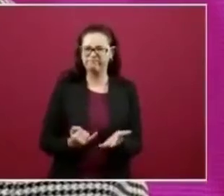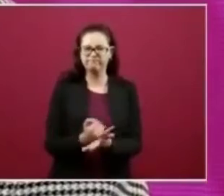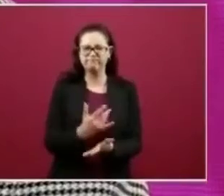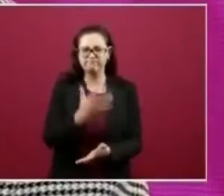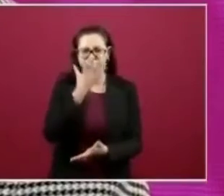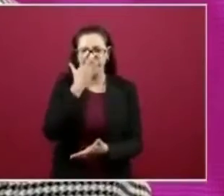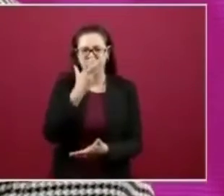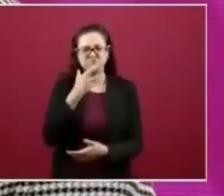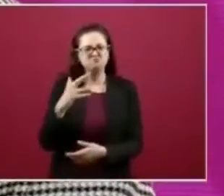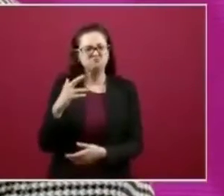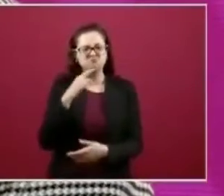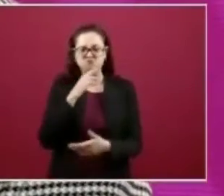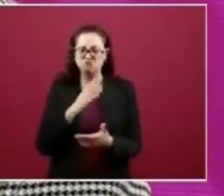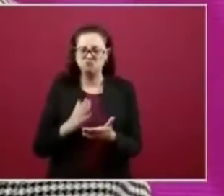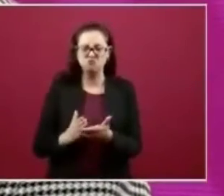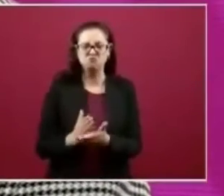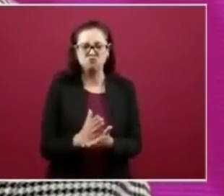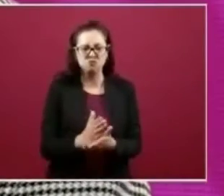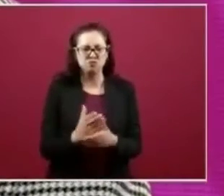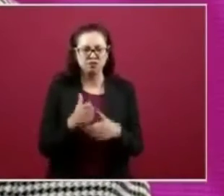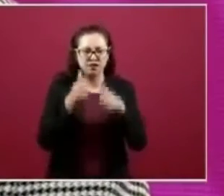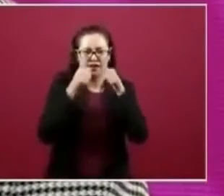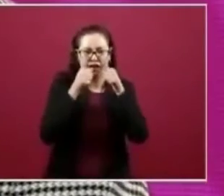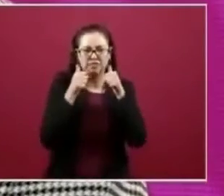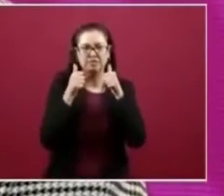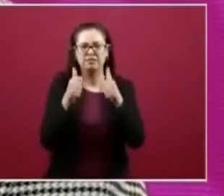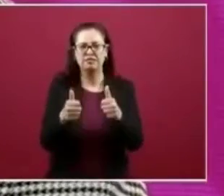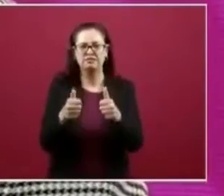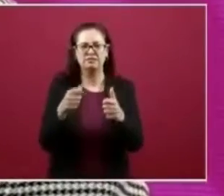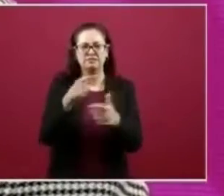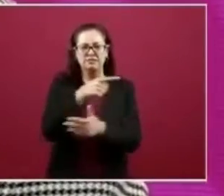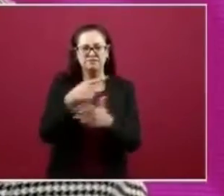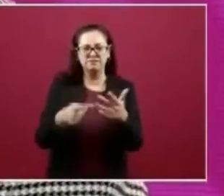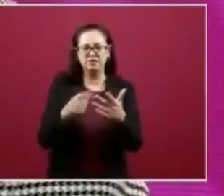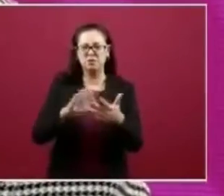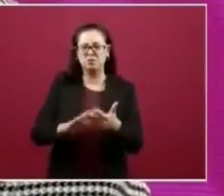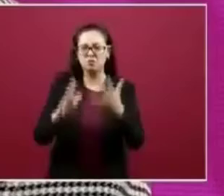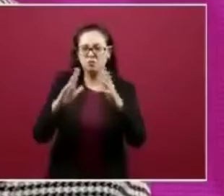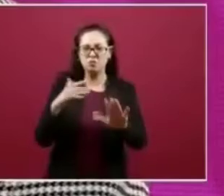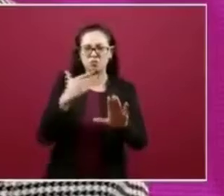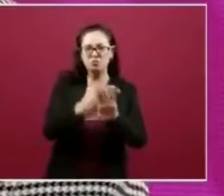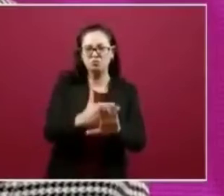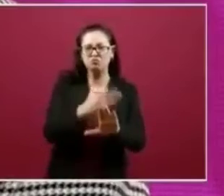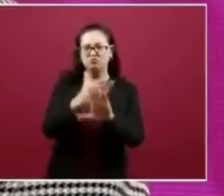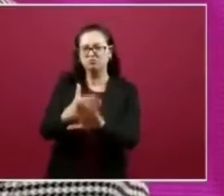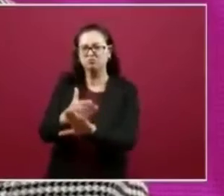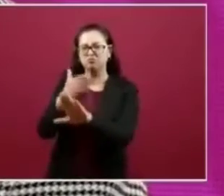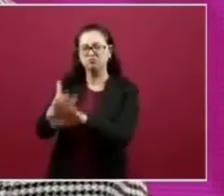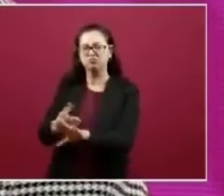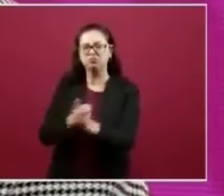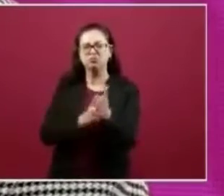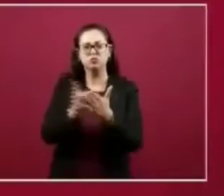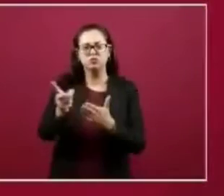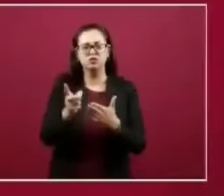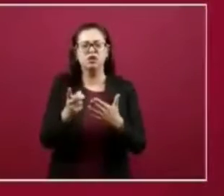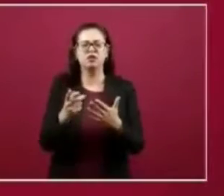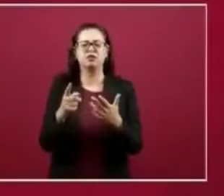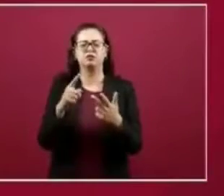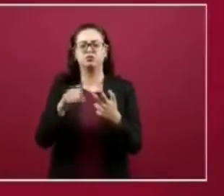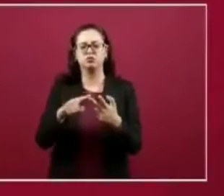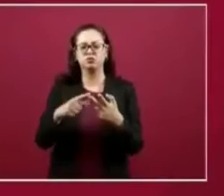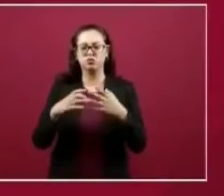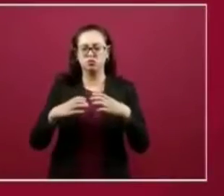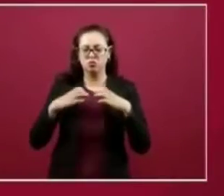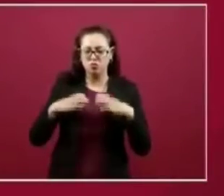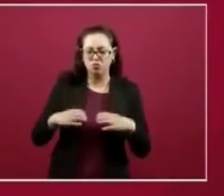y pronta para evitar y combatir cualquier práctica de violencia que atente contra los derechos, la